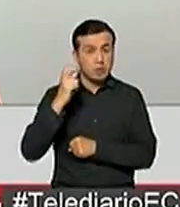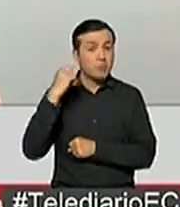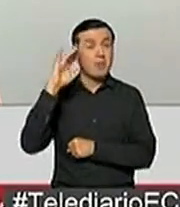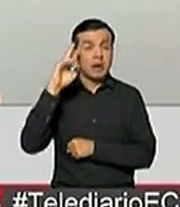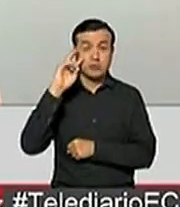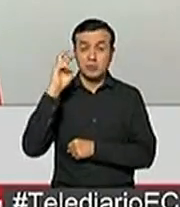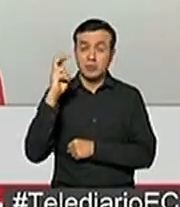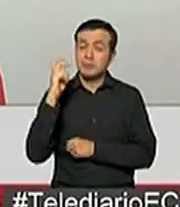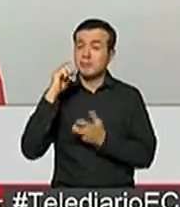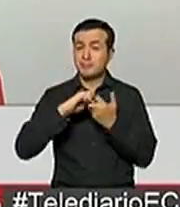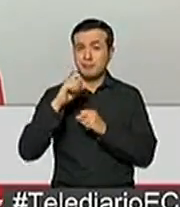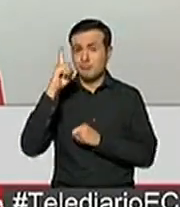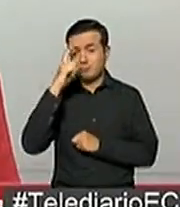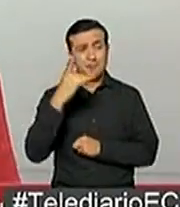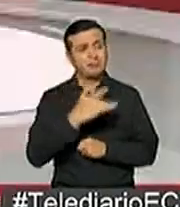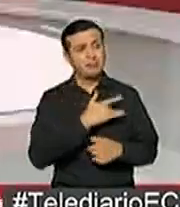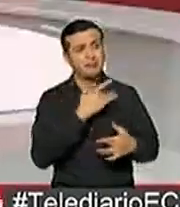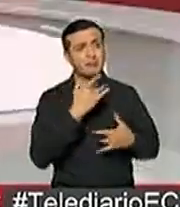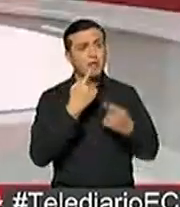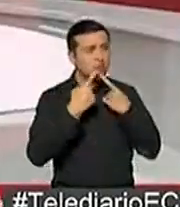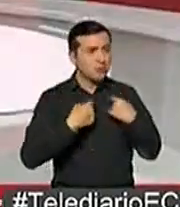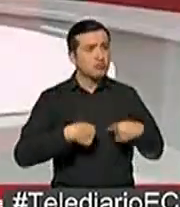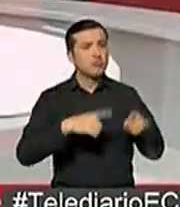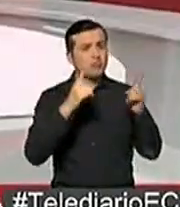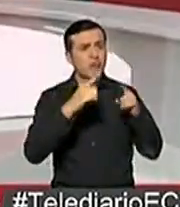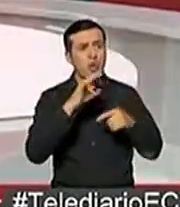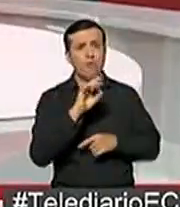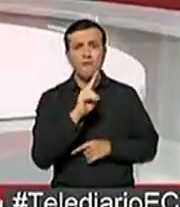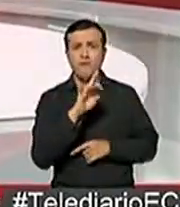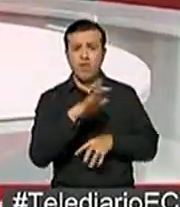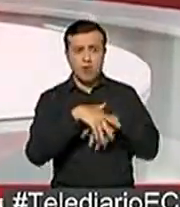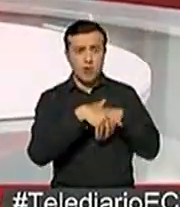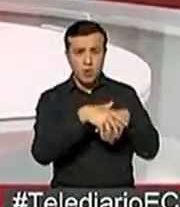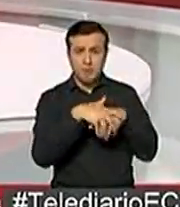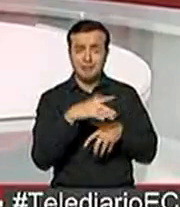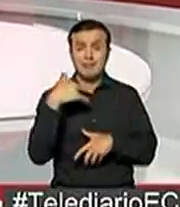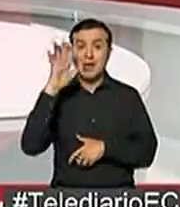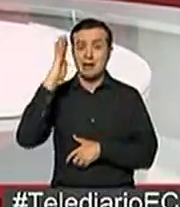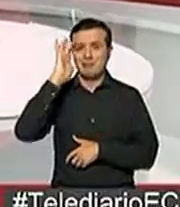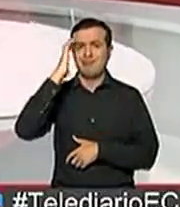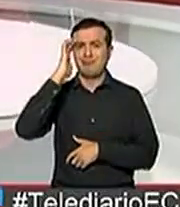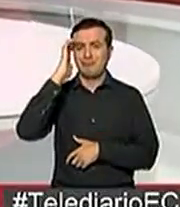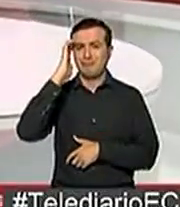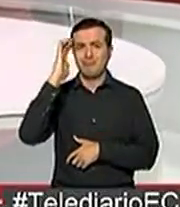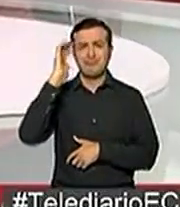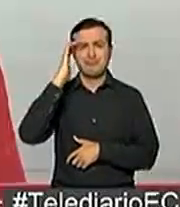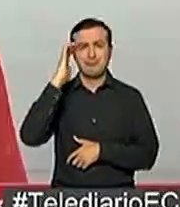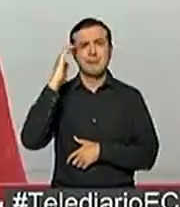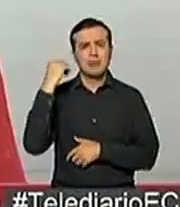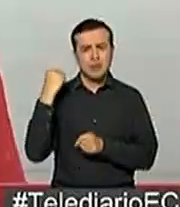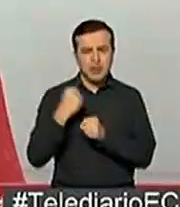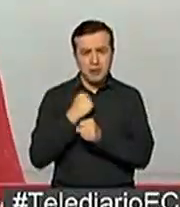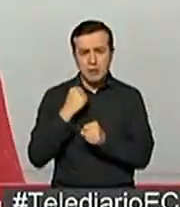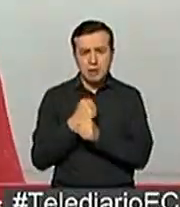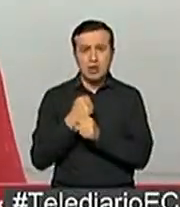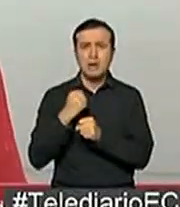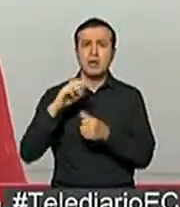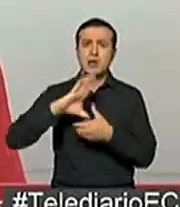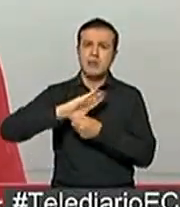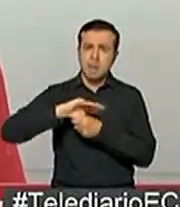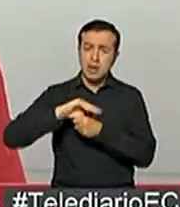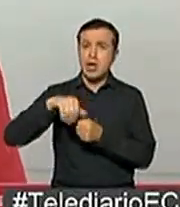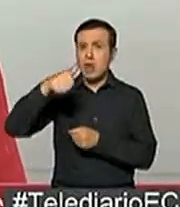industria turística como nos recibe entonces este denunció del frente unitario de trabajadores bastante preocupados porque estábamos trabajando con embajadores